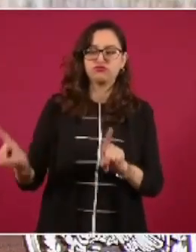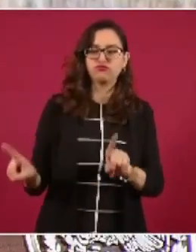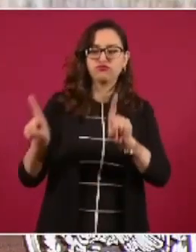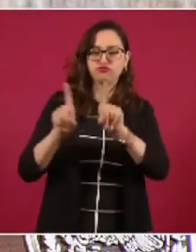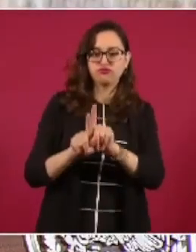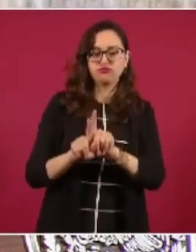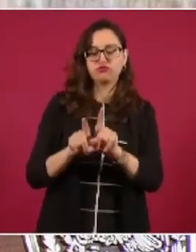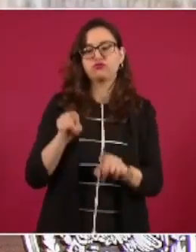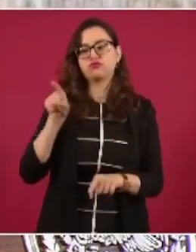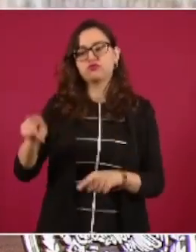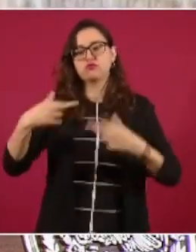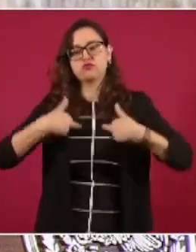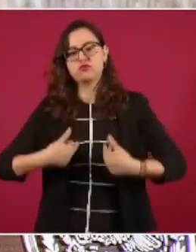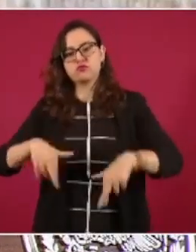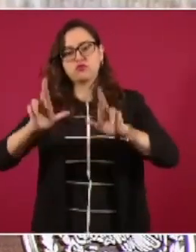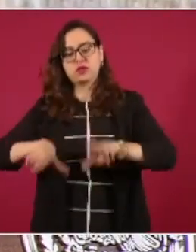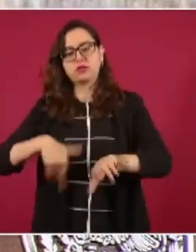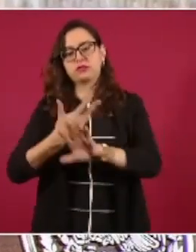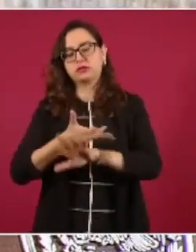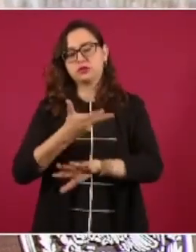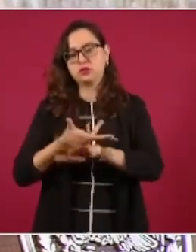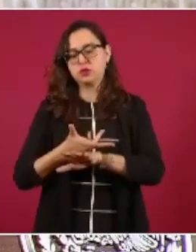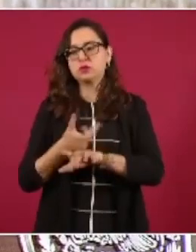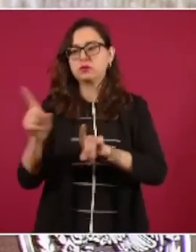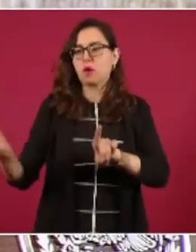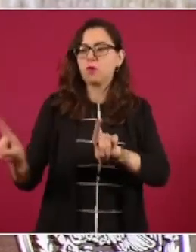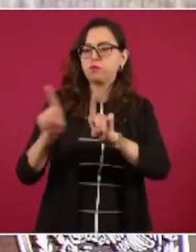jefe del Departamento de Estado.